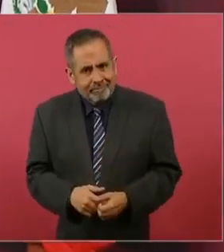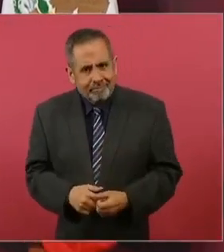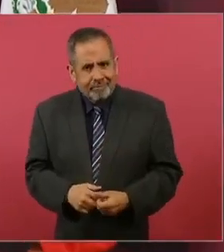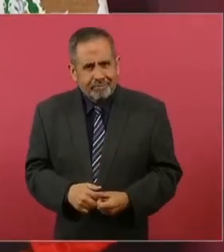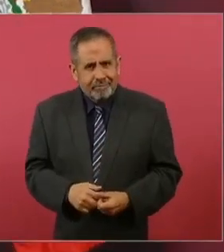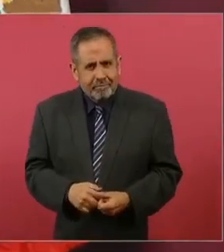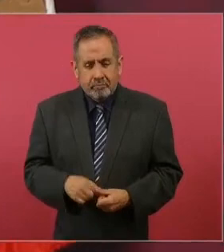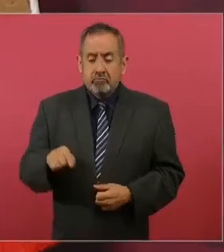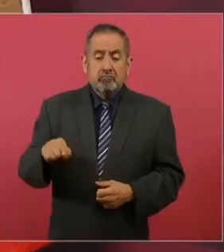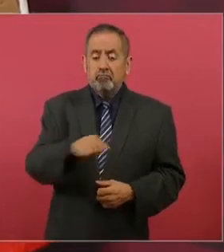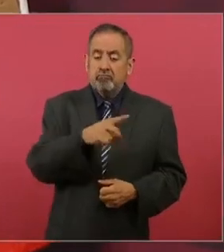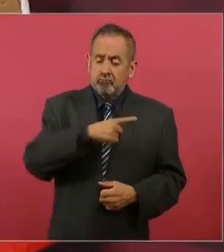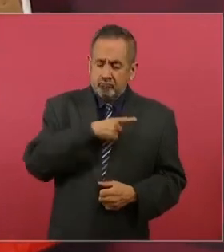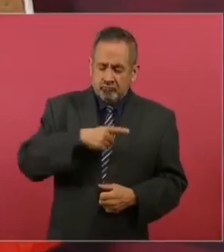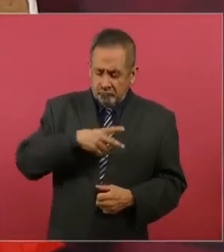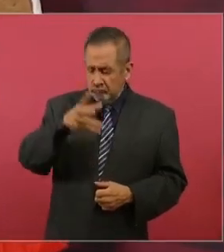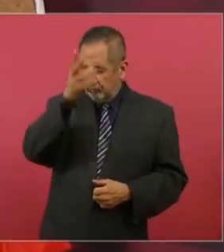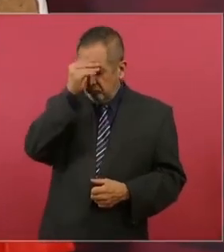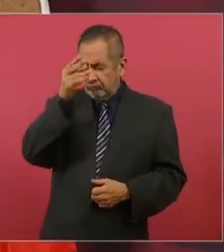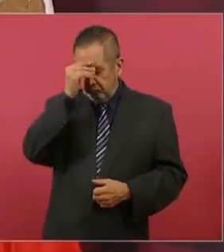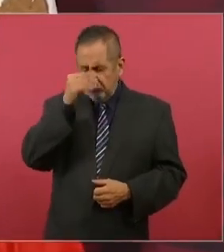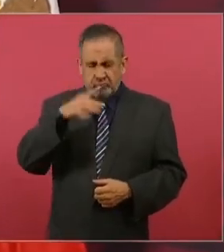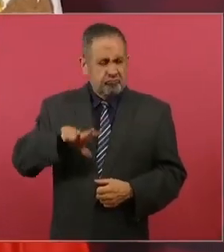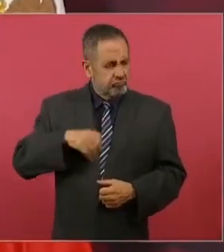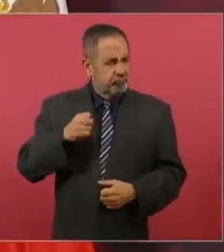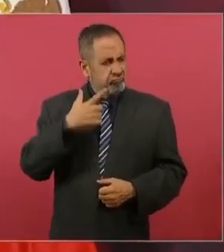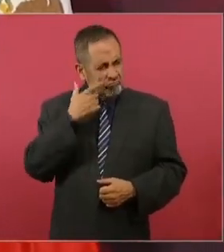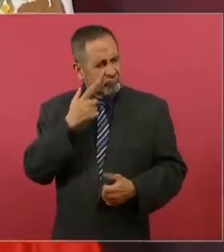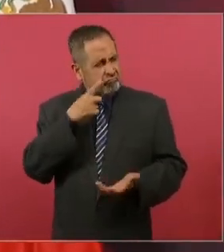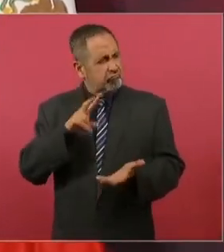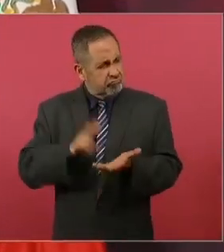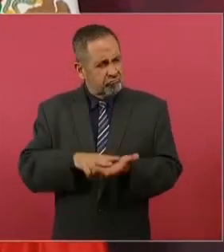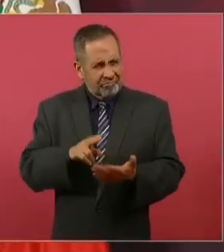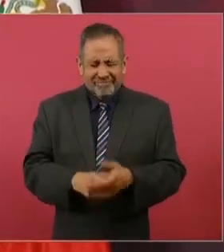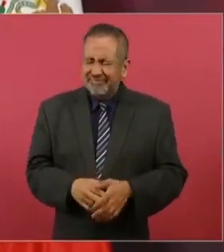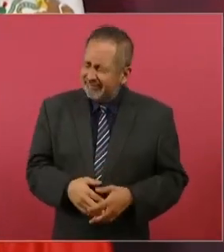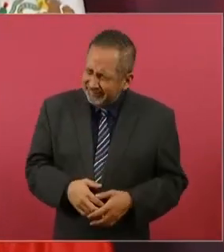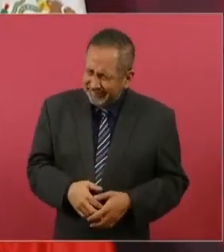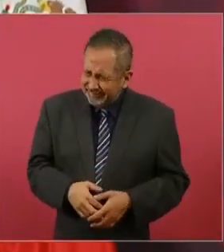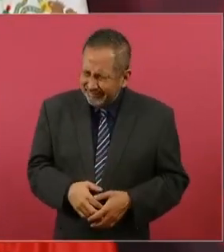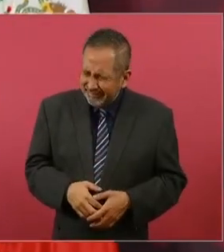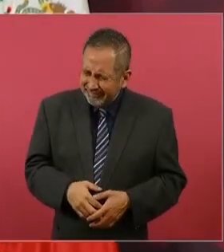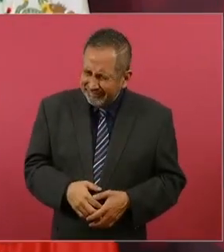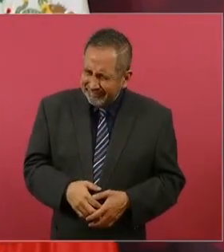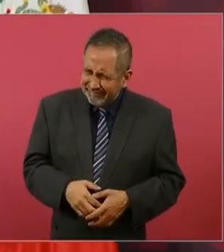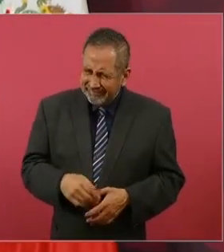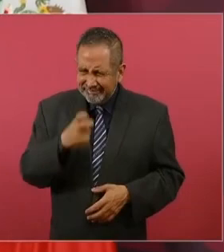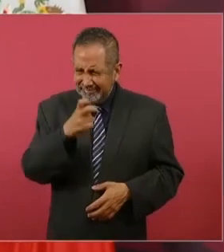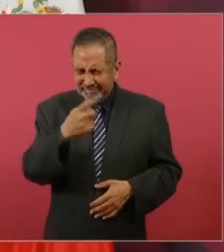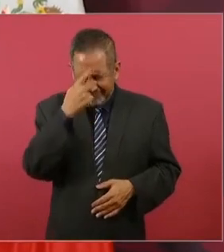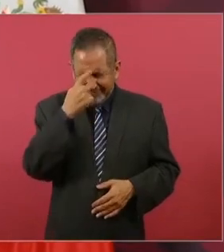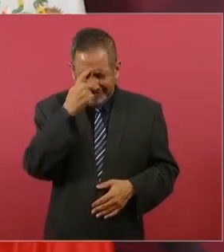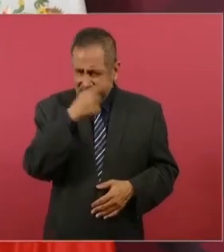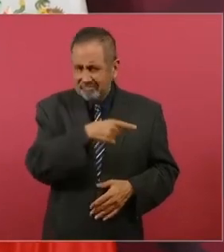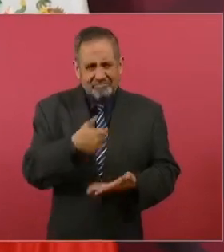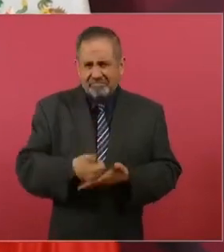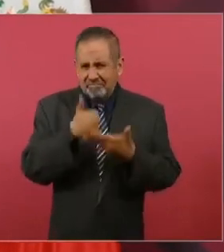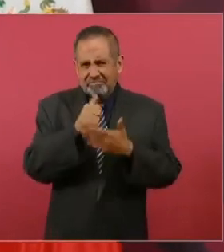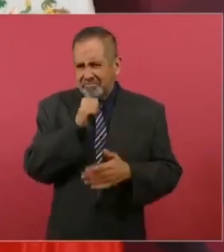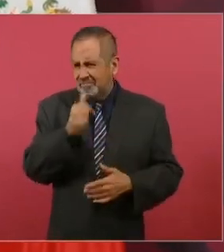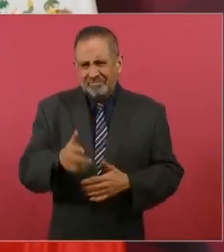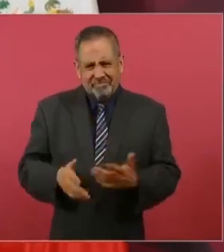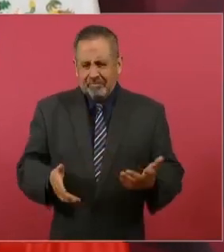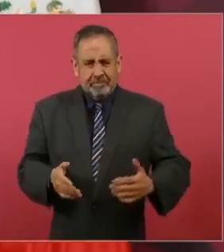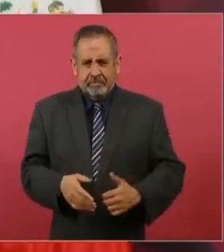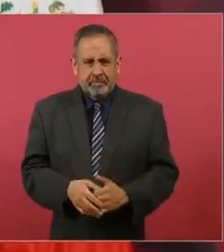que aprender de que todo cuesta. Esa mentalidad no ayuda.